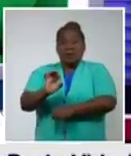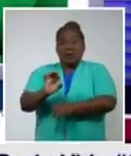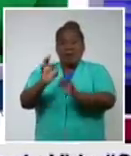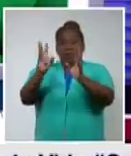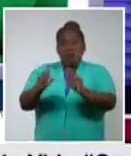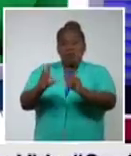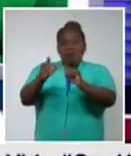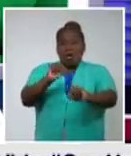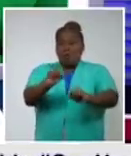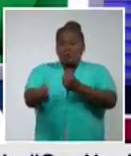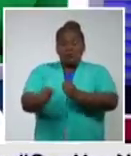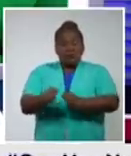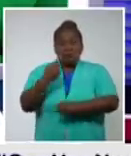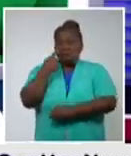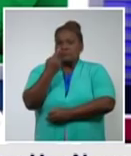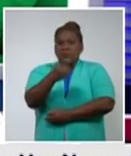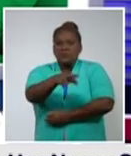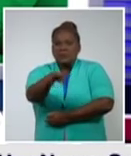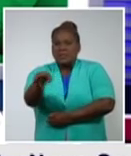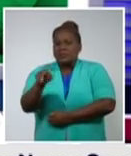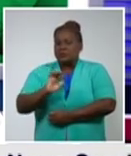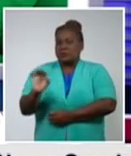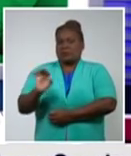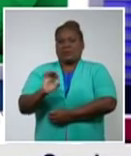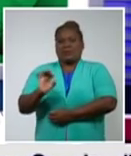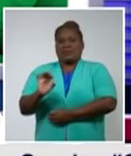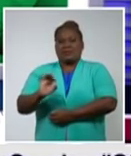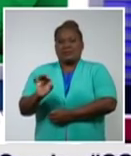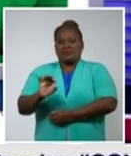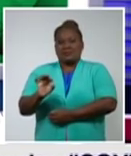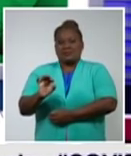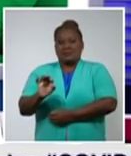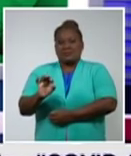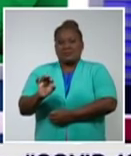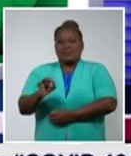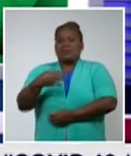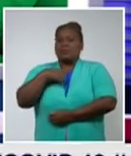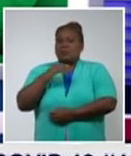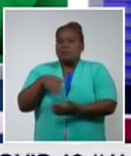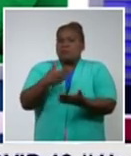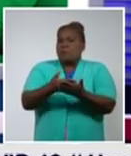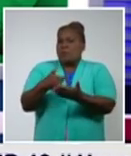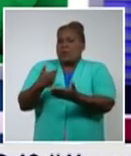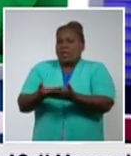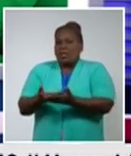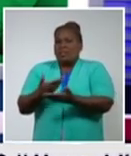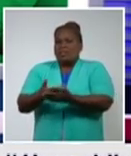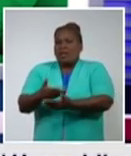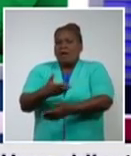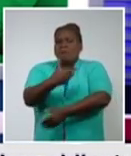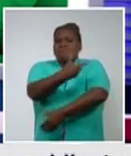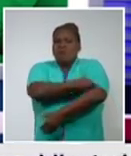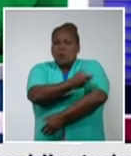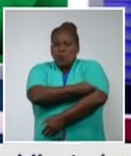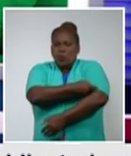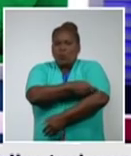No obstante, ya existir diferentes propuestas de vacunas, o diferentes vacunas,